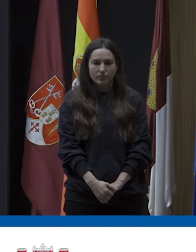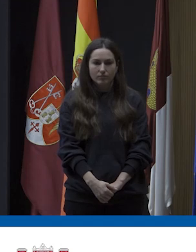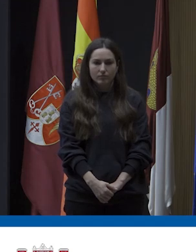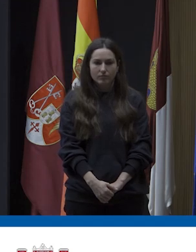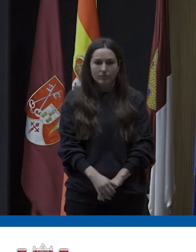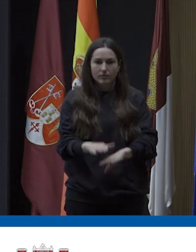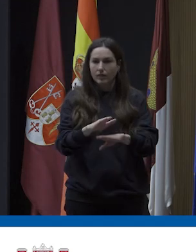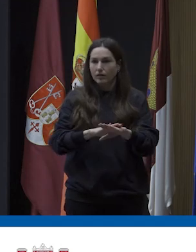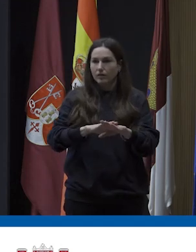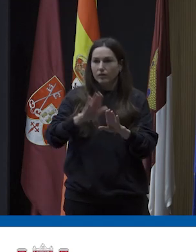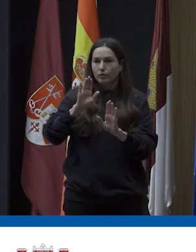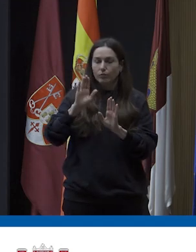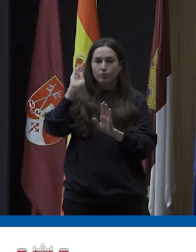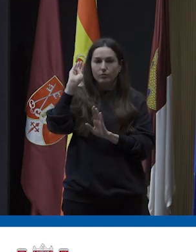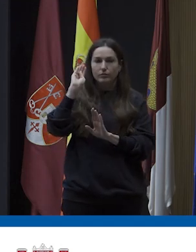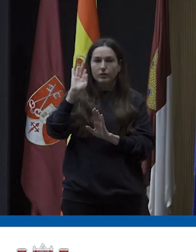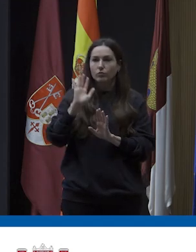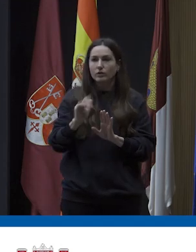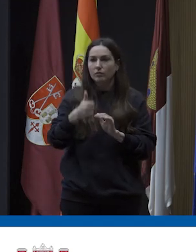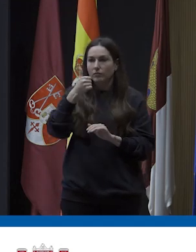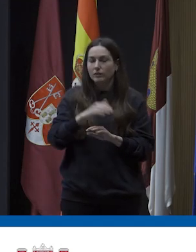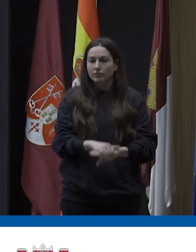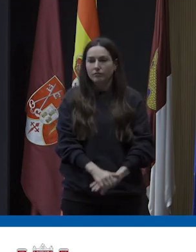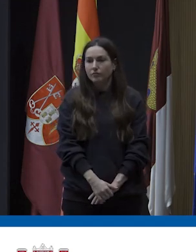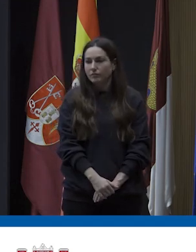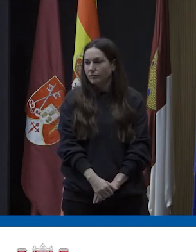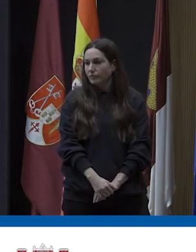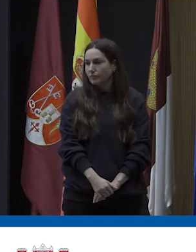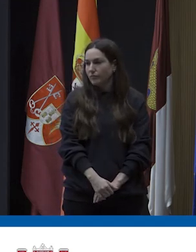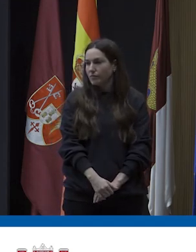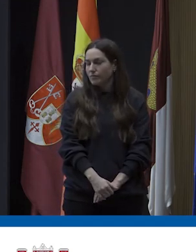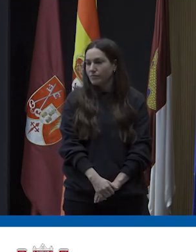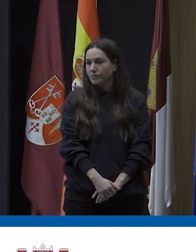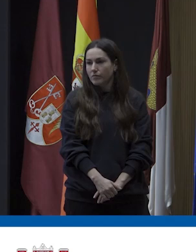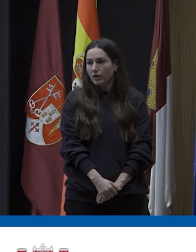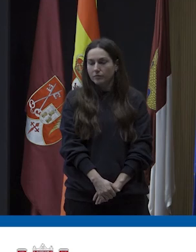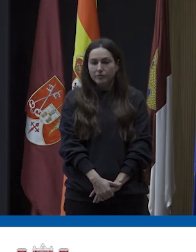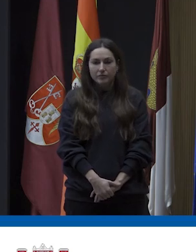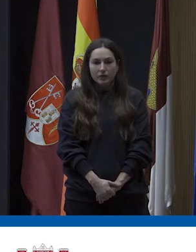Venga, ¿más preguntas? Aquí. Ahora voy para allá.